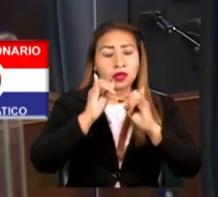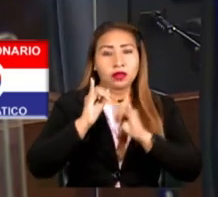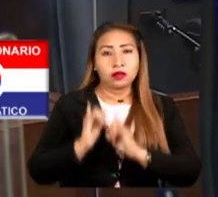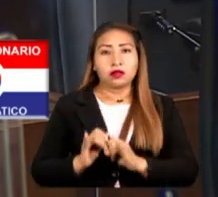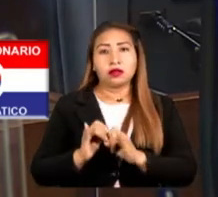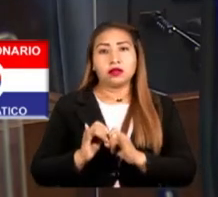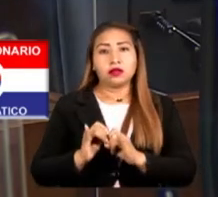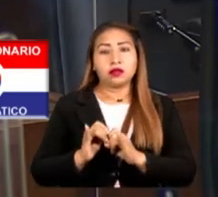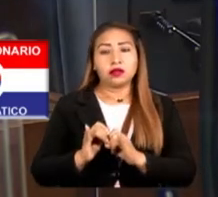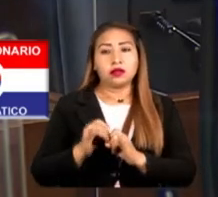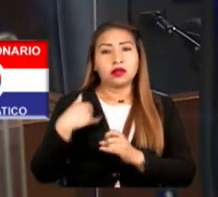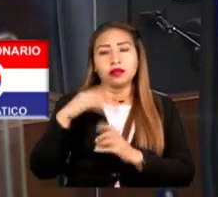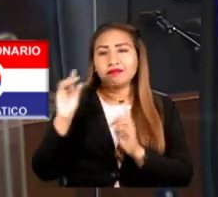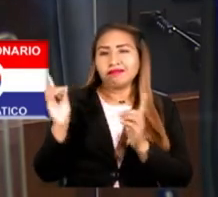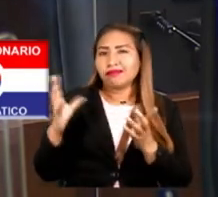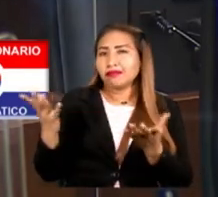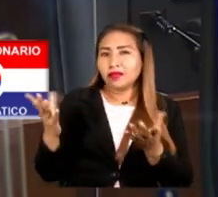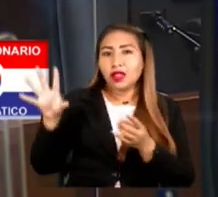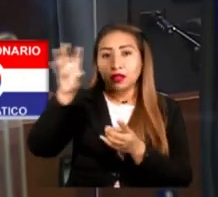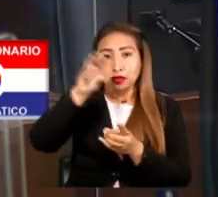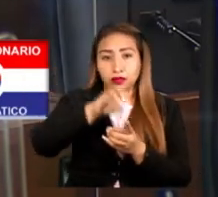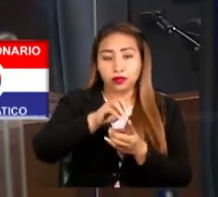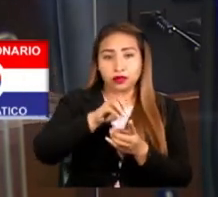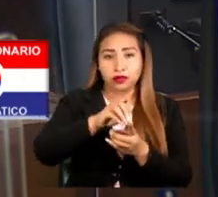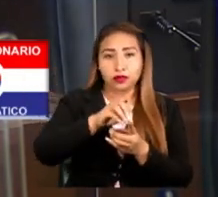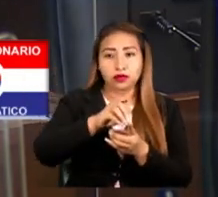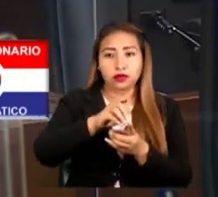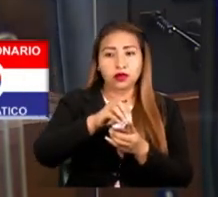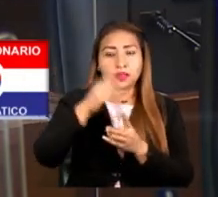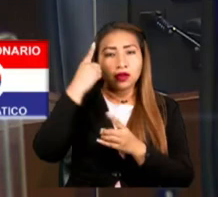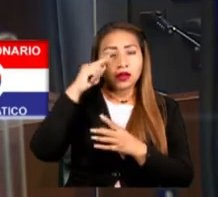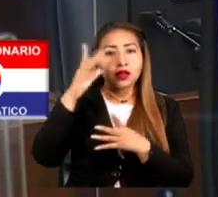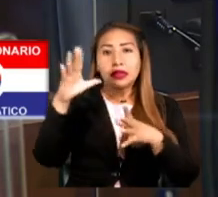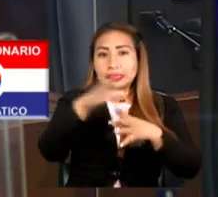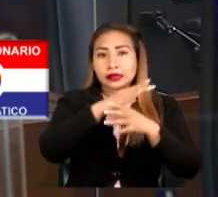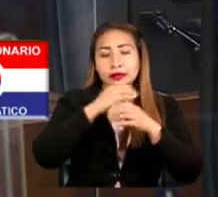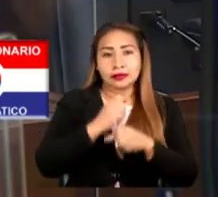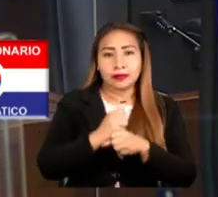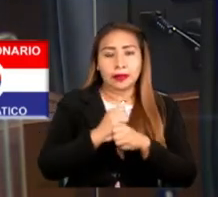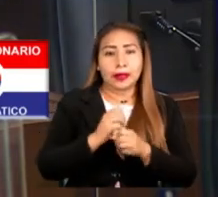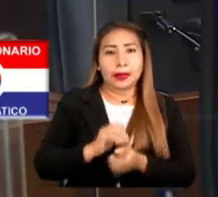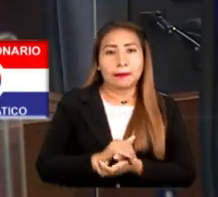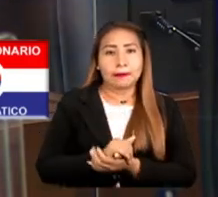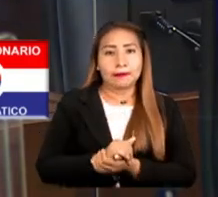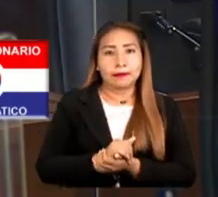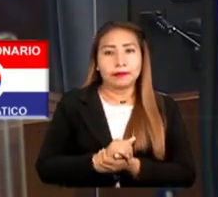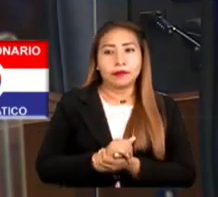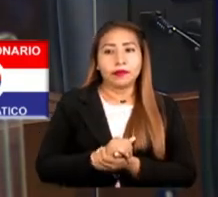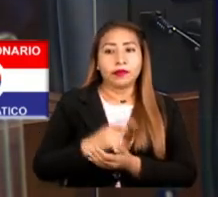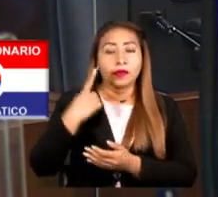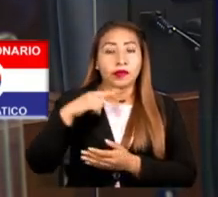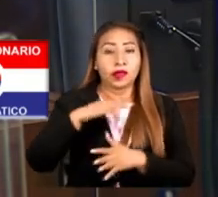en el objetivo por la cual fue creada, que en sus manos